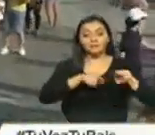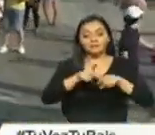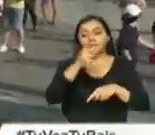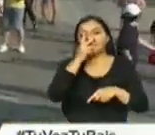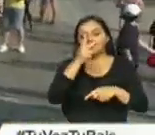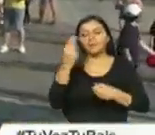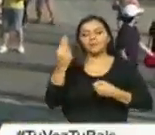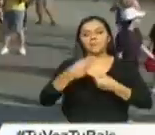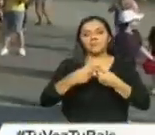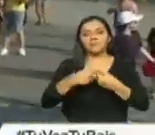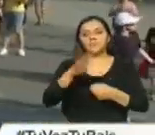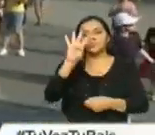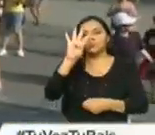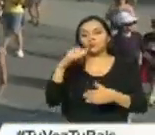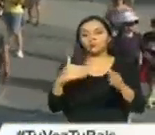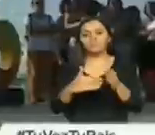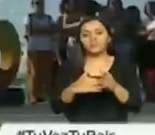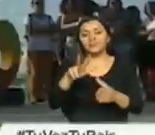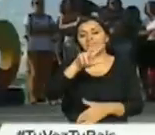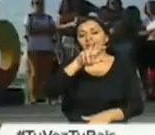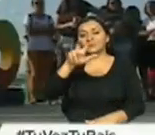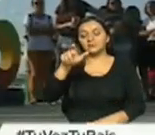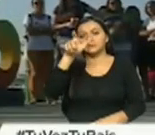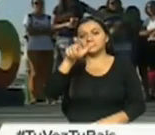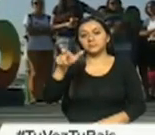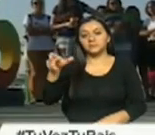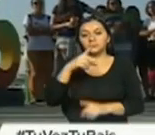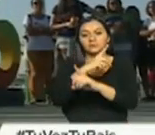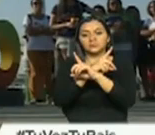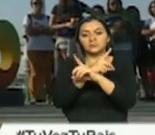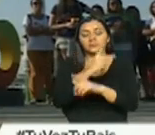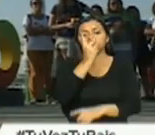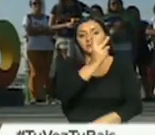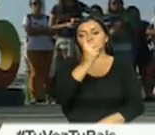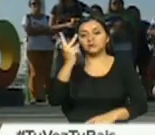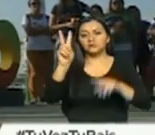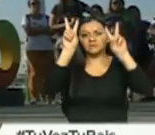la participación de 4.300 paraatletas en 22 disciplinas.